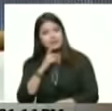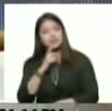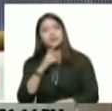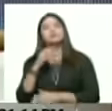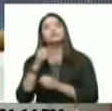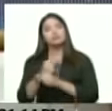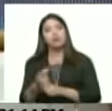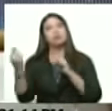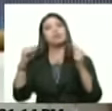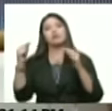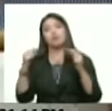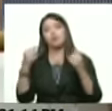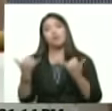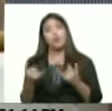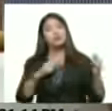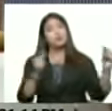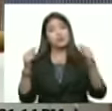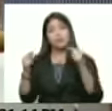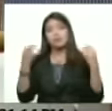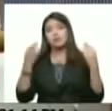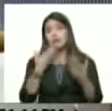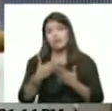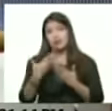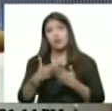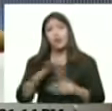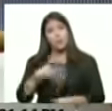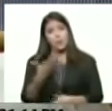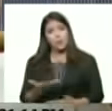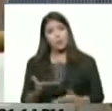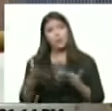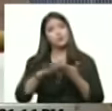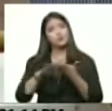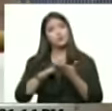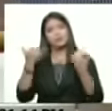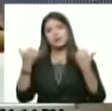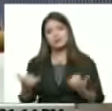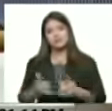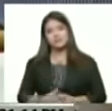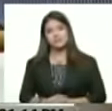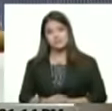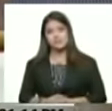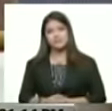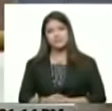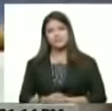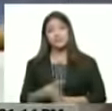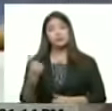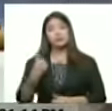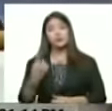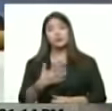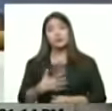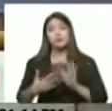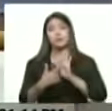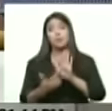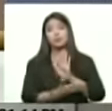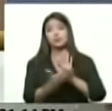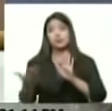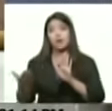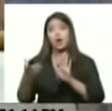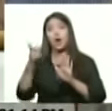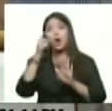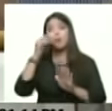justamente se discutan como se están discutiendo, con esa franqueza, y que podamos dar soluciones acertadas. Entonces quería presentar a Arnoldo